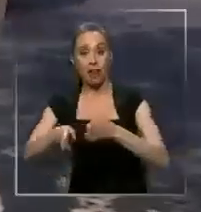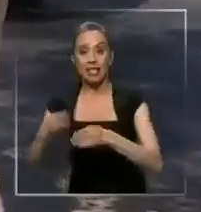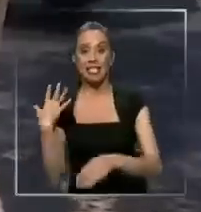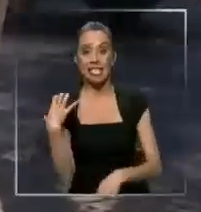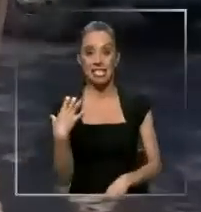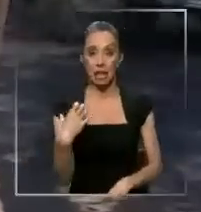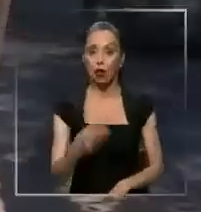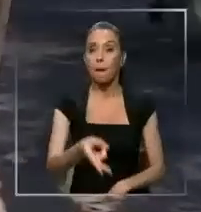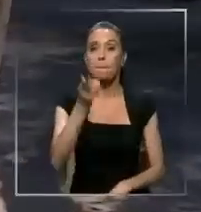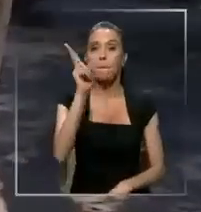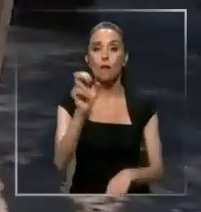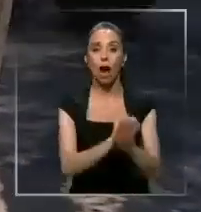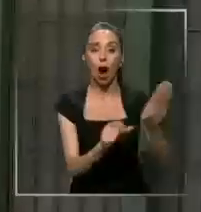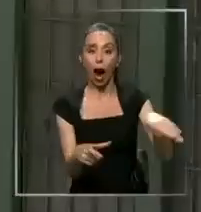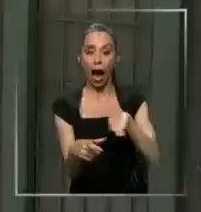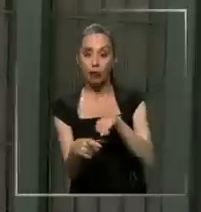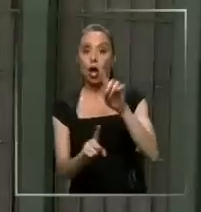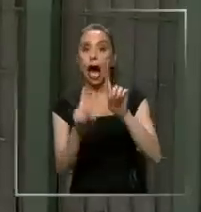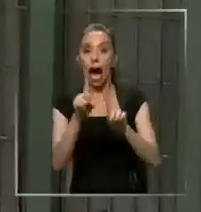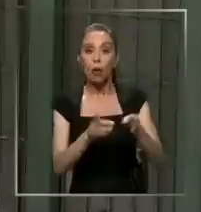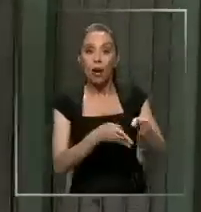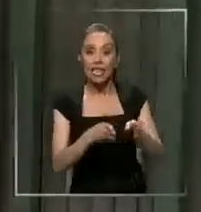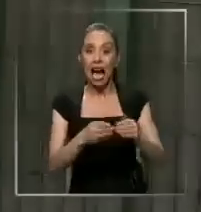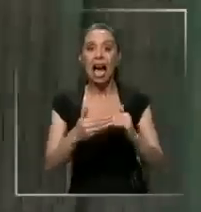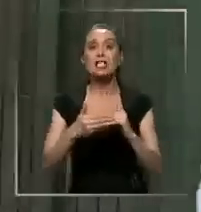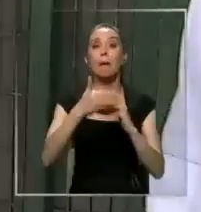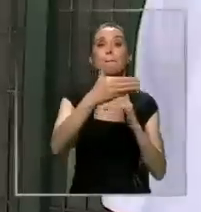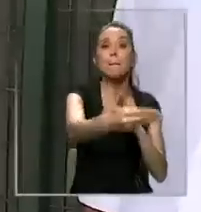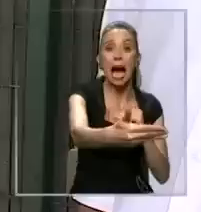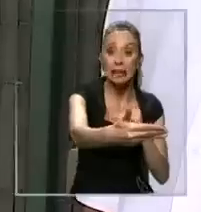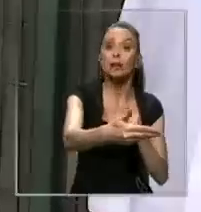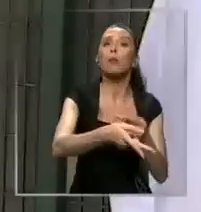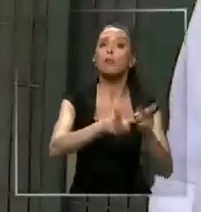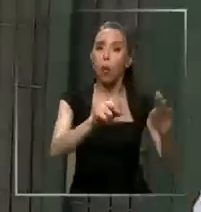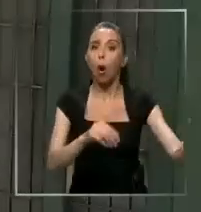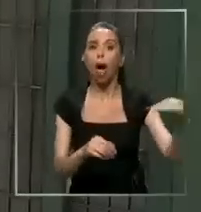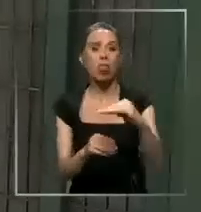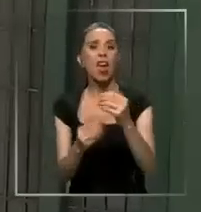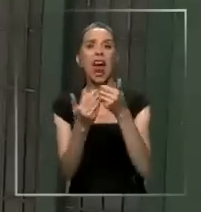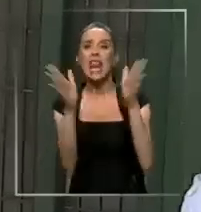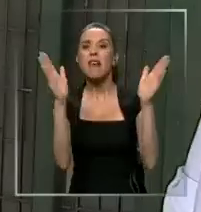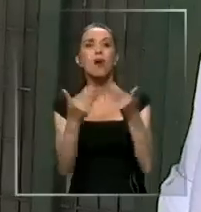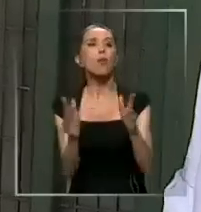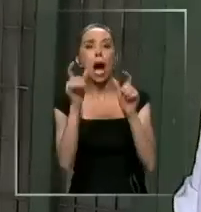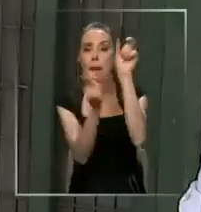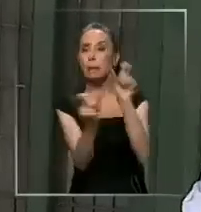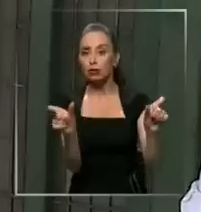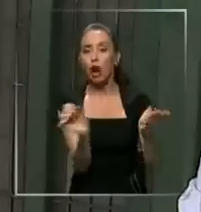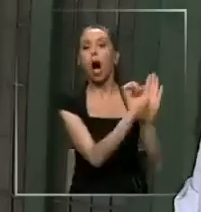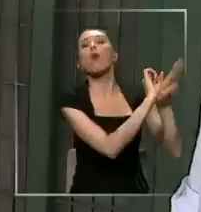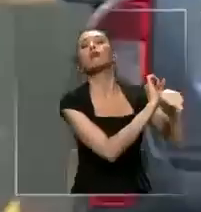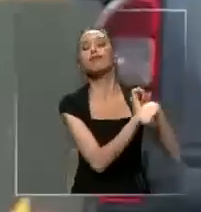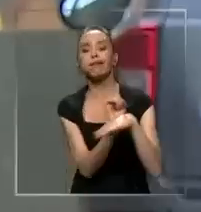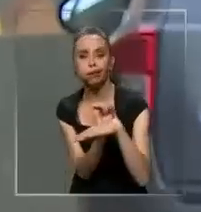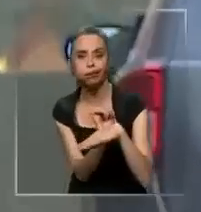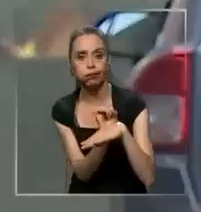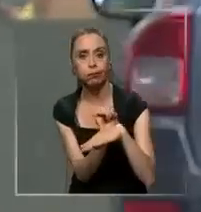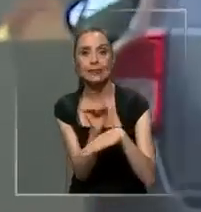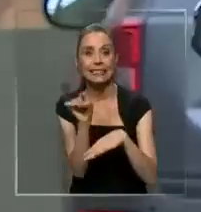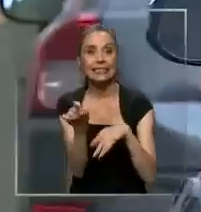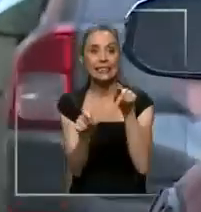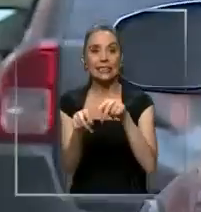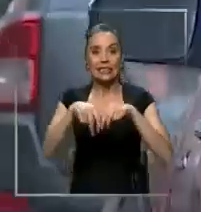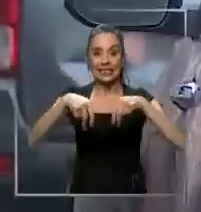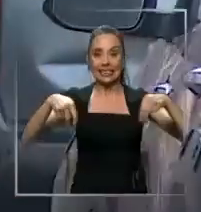Central está prohibido estacionar, pero en algunas calles aledañas está permitido y son de uso libre. Allí es precisamente donde se instalan